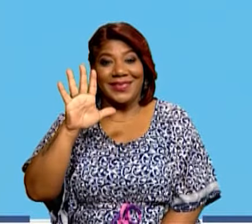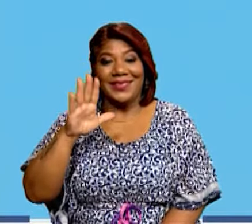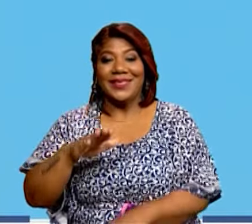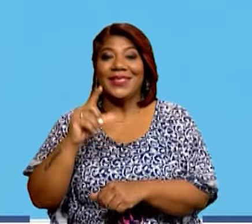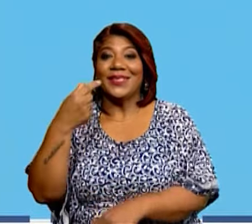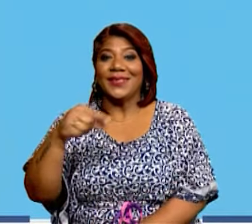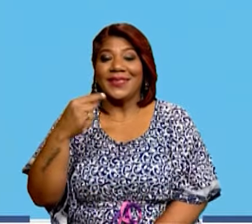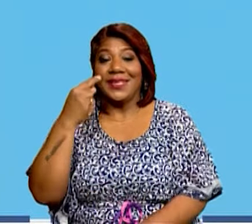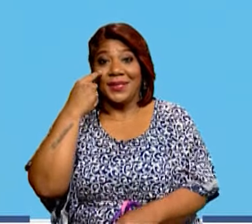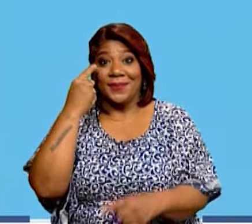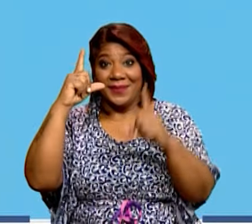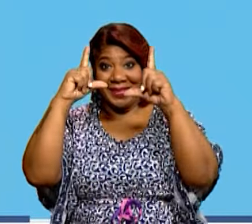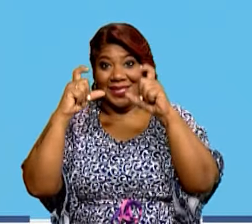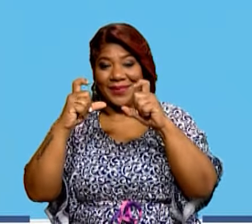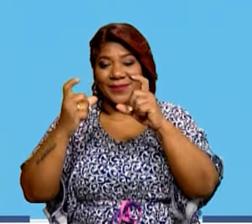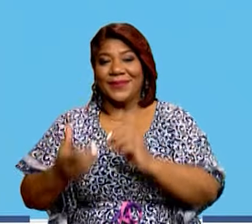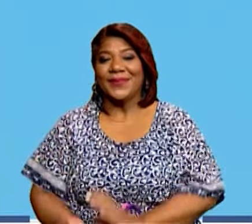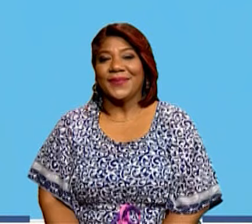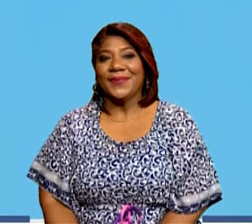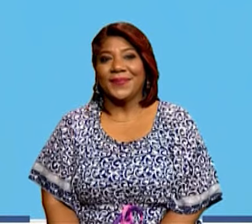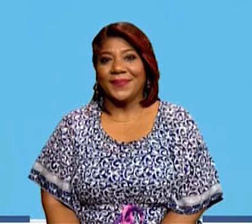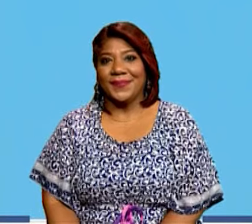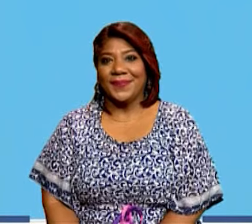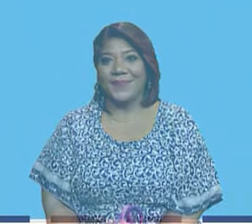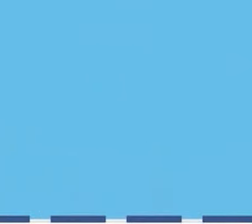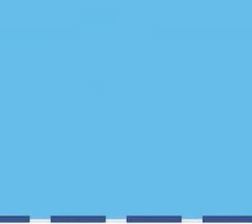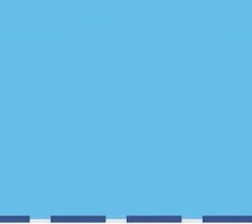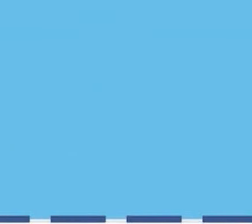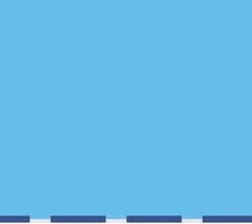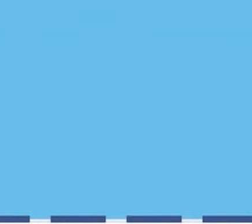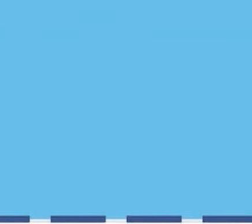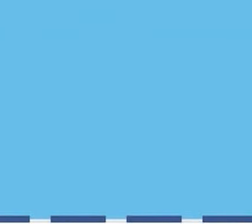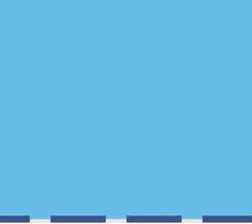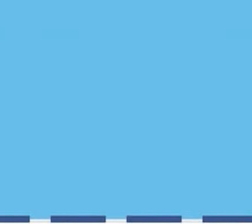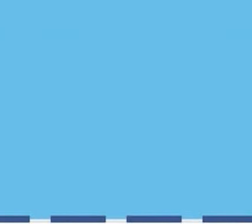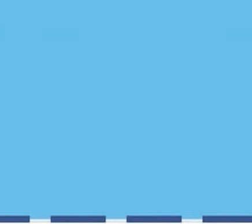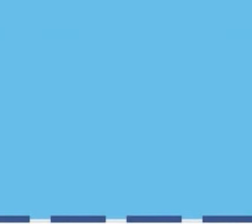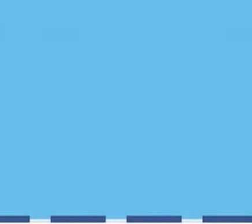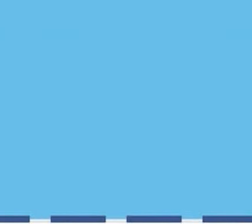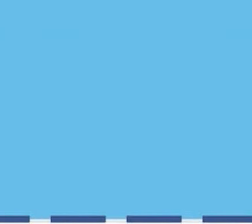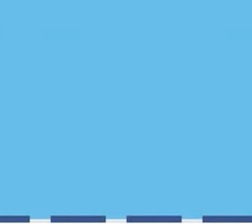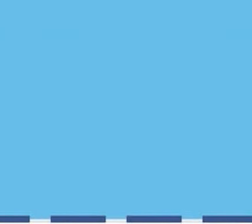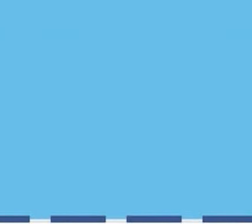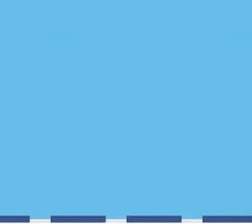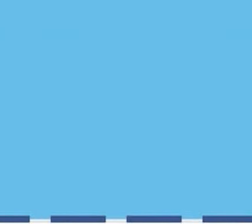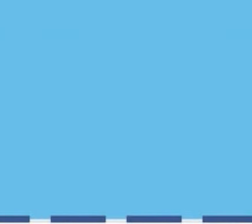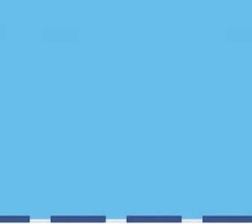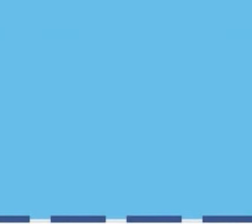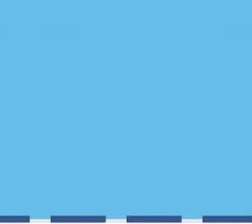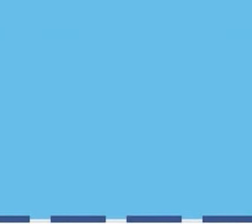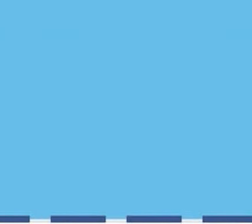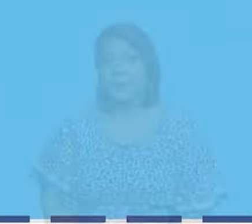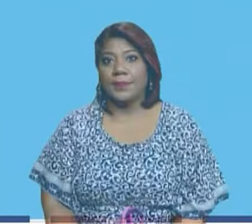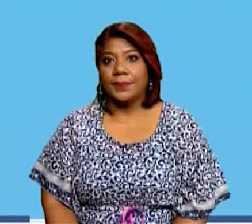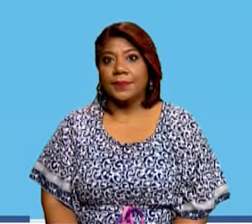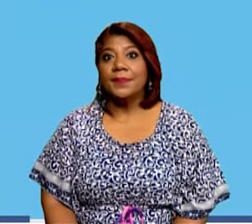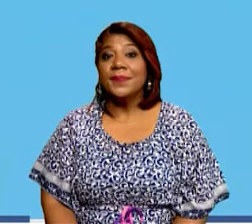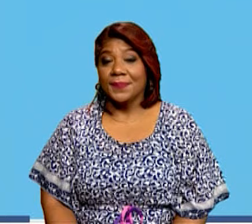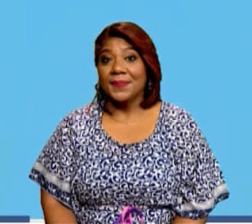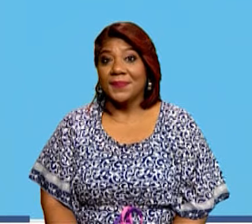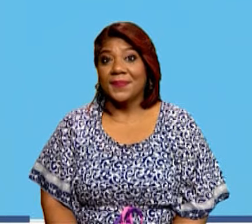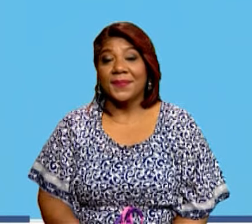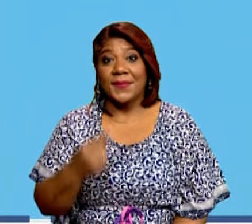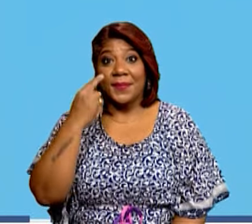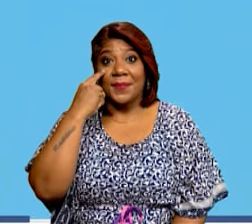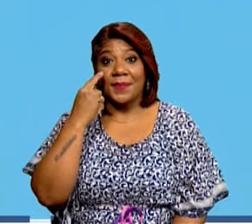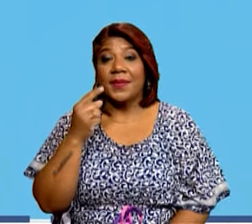pantalla para poder realizar nuestra actividad de Creando en Casa, nuestro segmento. También vamos a iniciar un tema muy